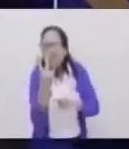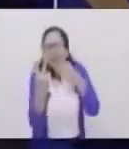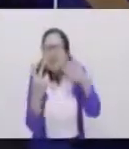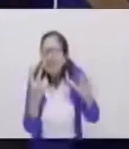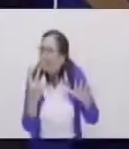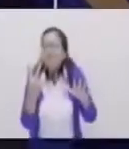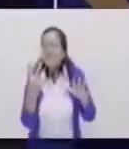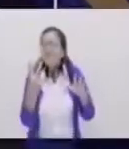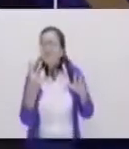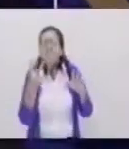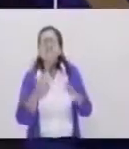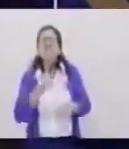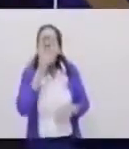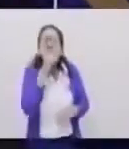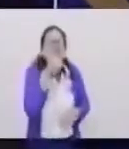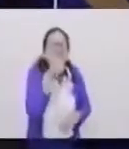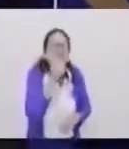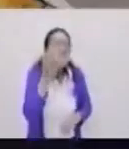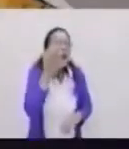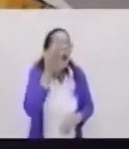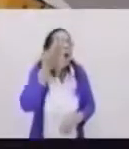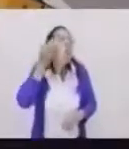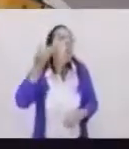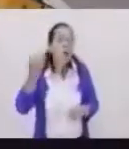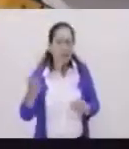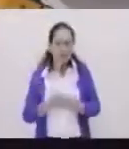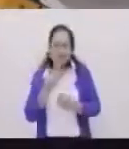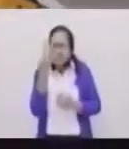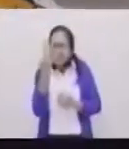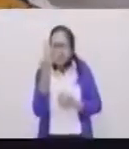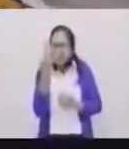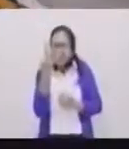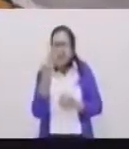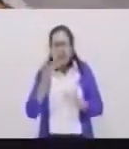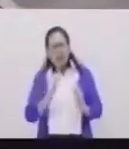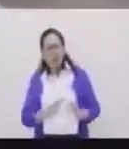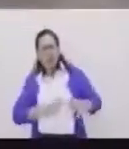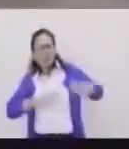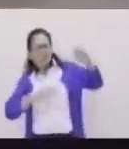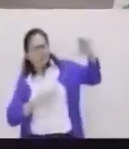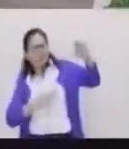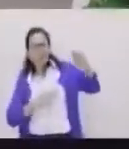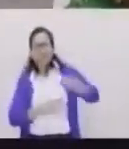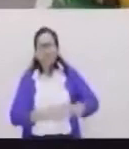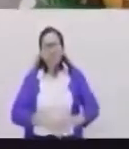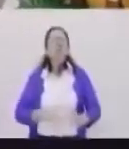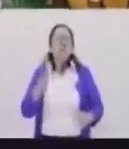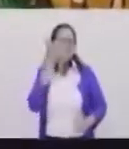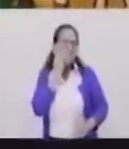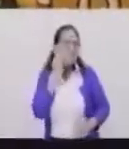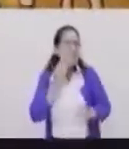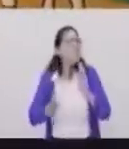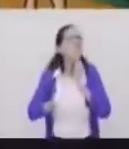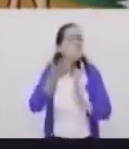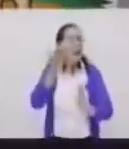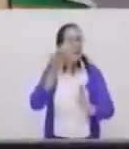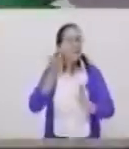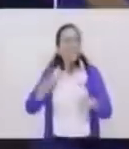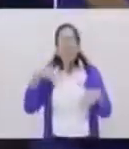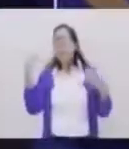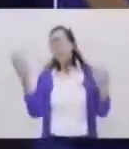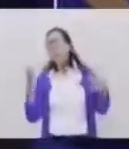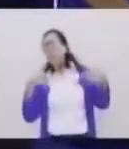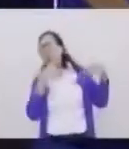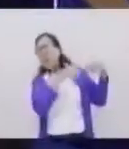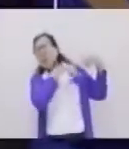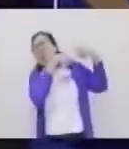solos, salían con el gran abuelo. El gran abuelo era una cabra más grande, más experimentada, que tenía mucho